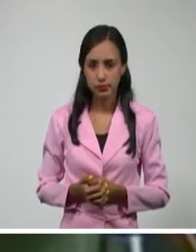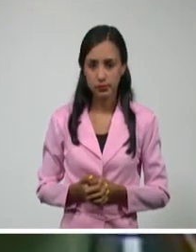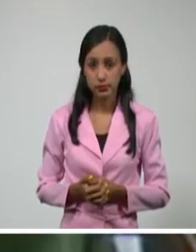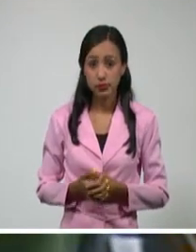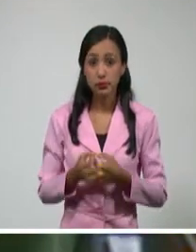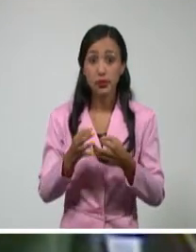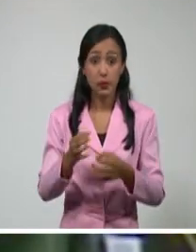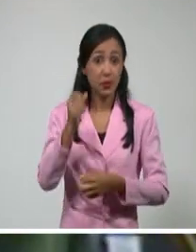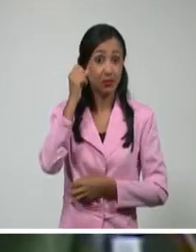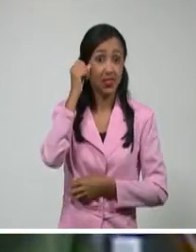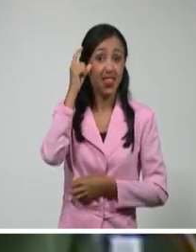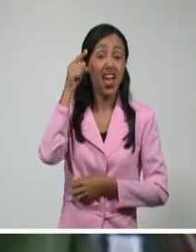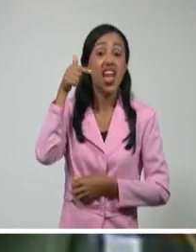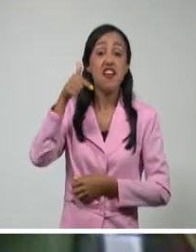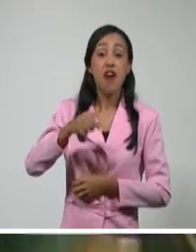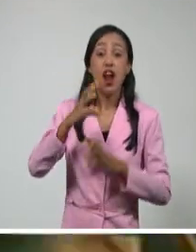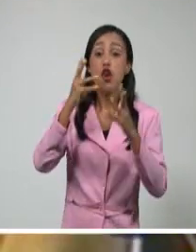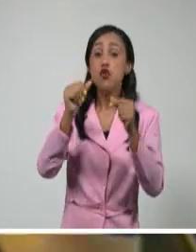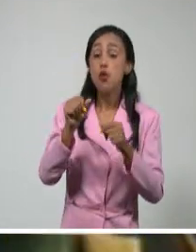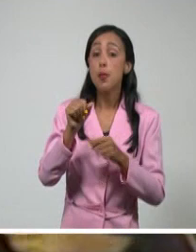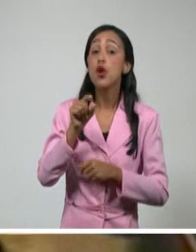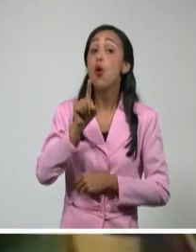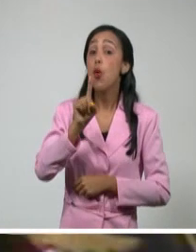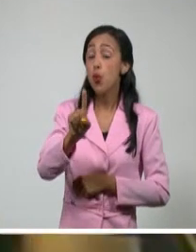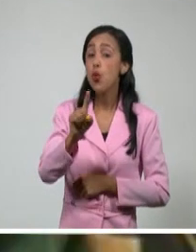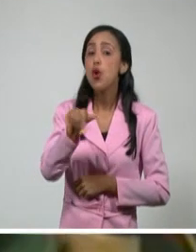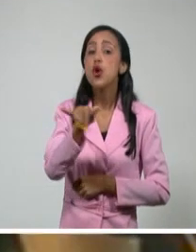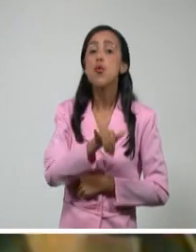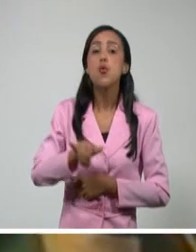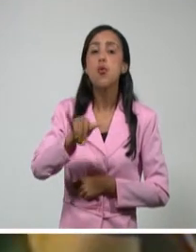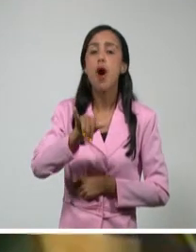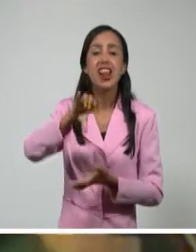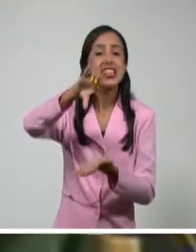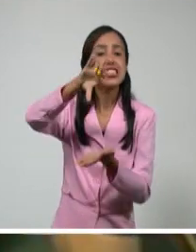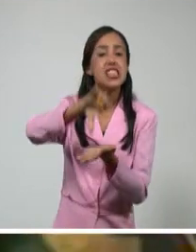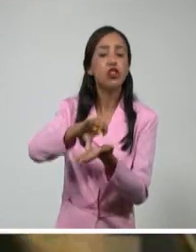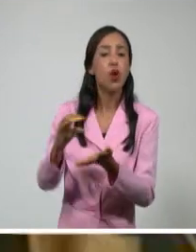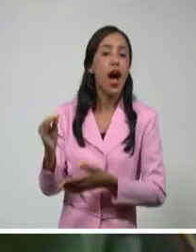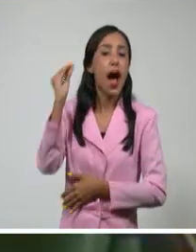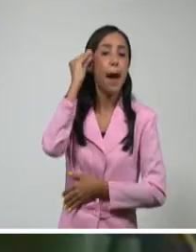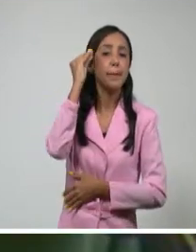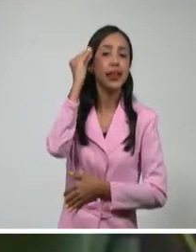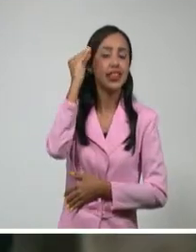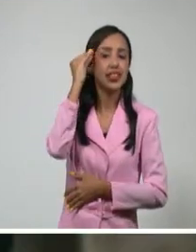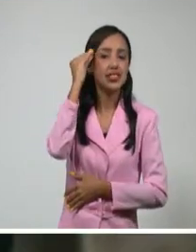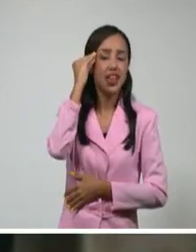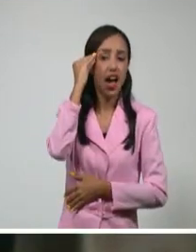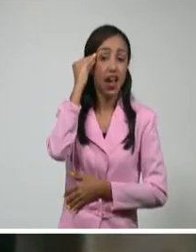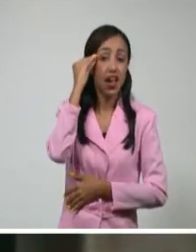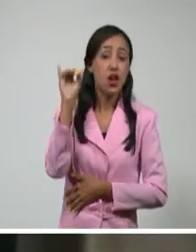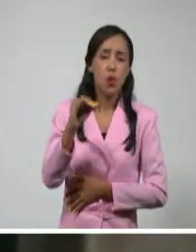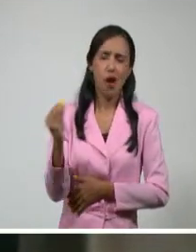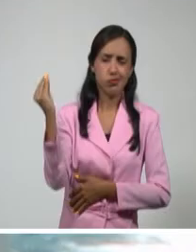uno lo definía como un centro para el aprendizaje y dominio de tecnologías